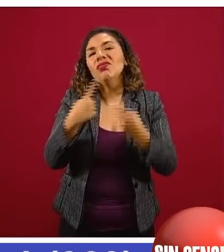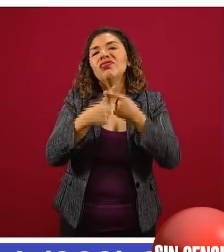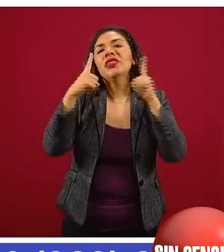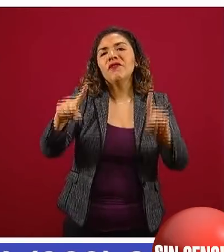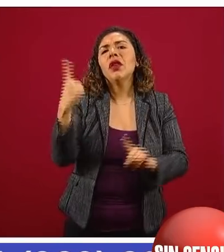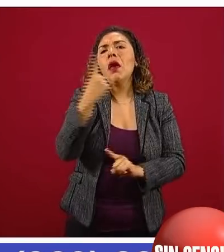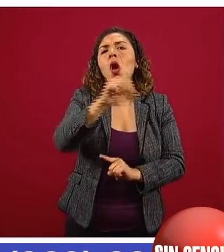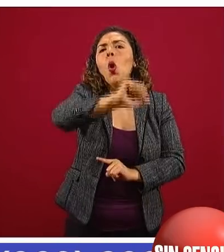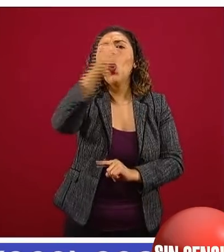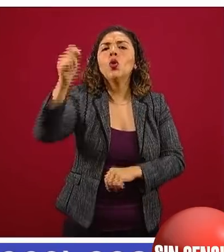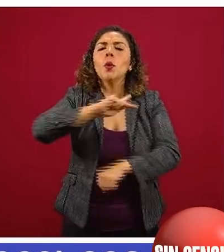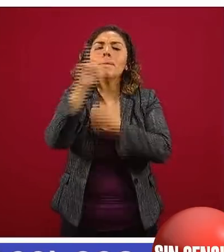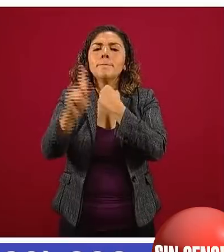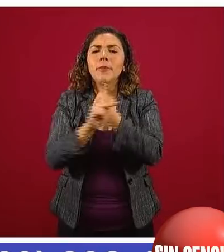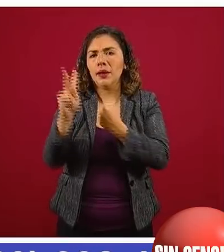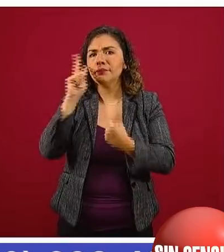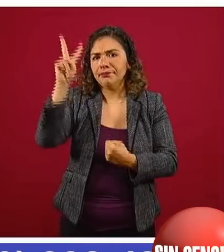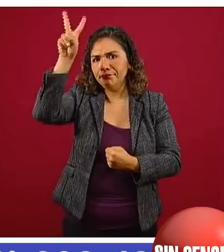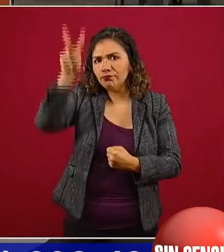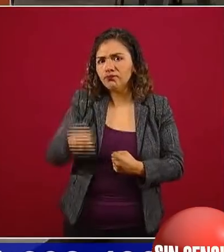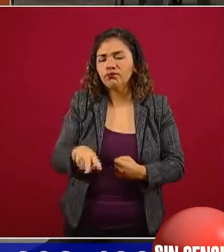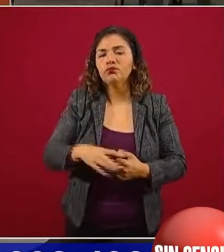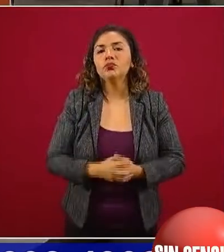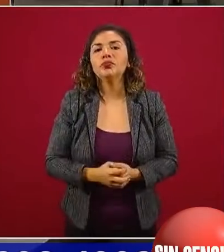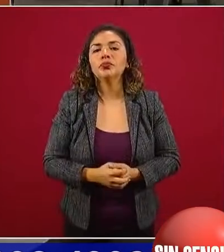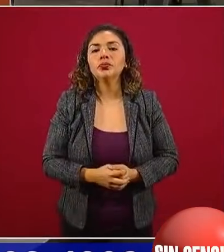países vecinos. La siguiente.